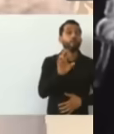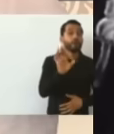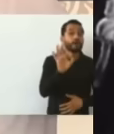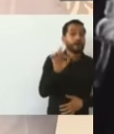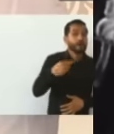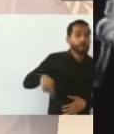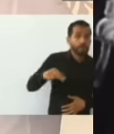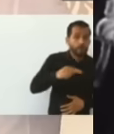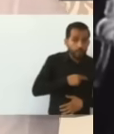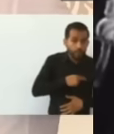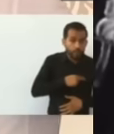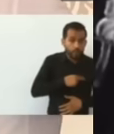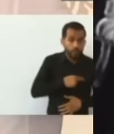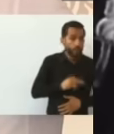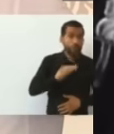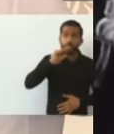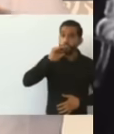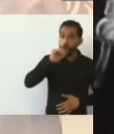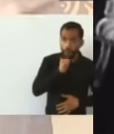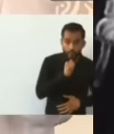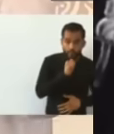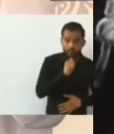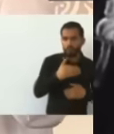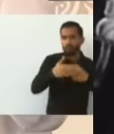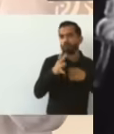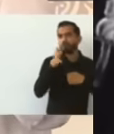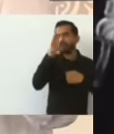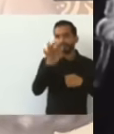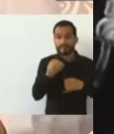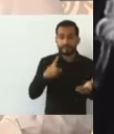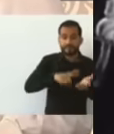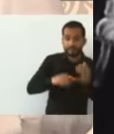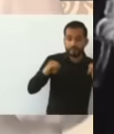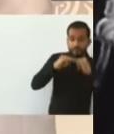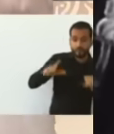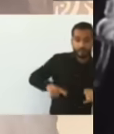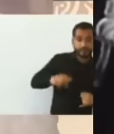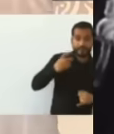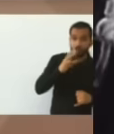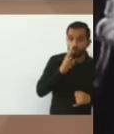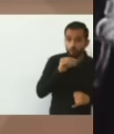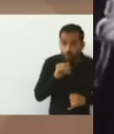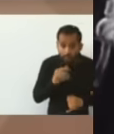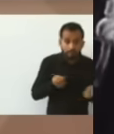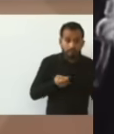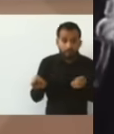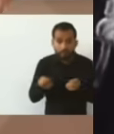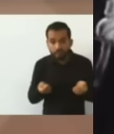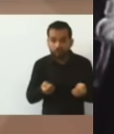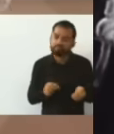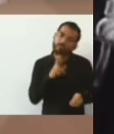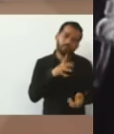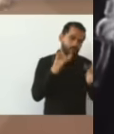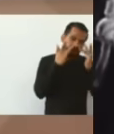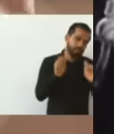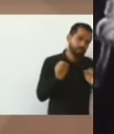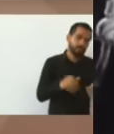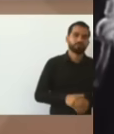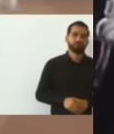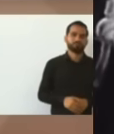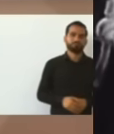de atender los asuntos por las instituciones del Estado, ese día nos vamos. No la vamos